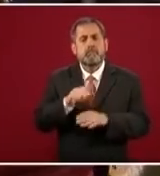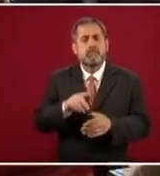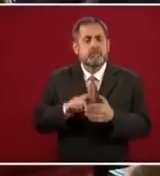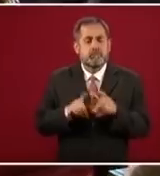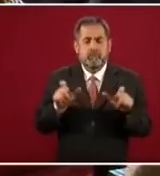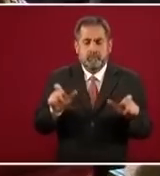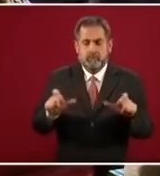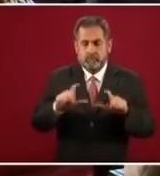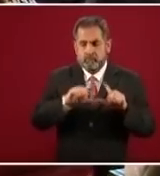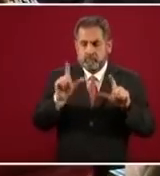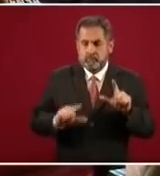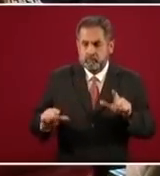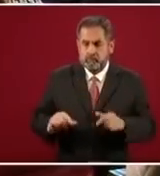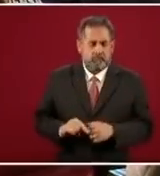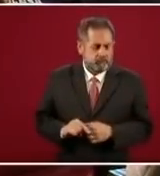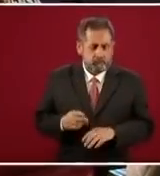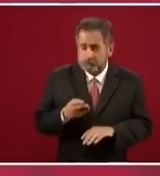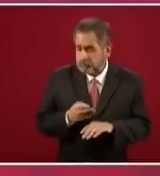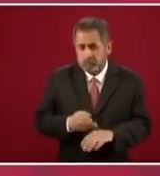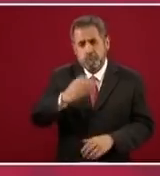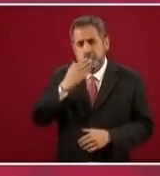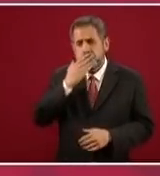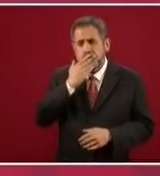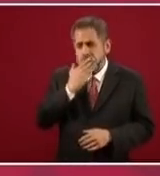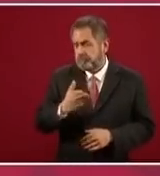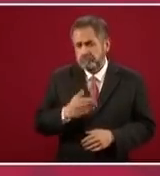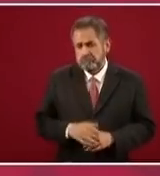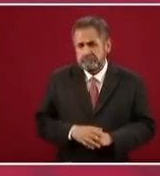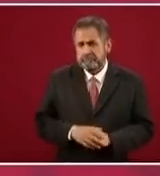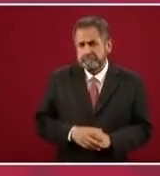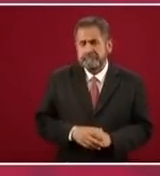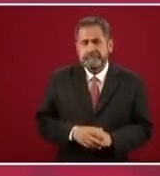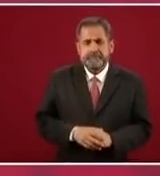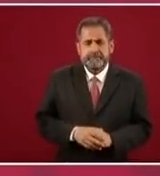Guardia Nacional, muy bien la Guardia Nacional,